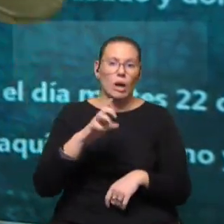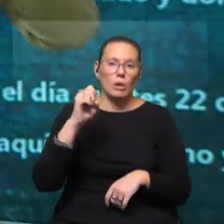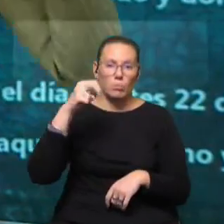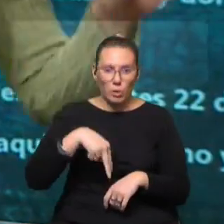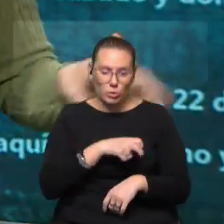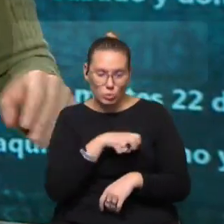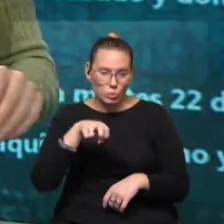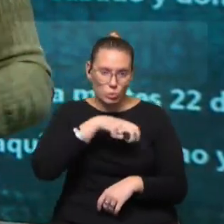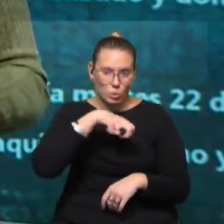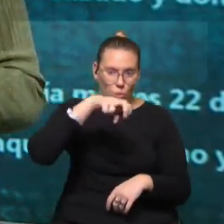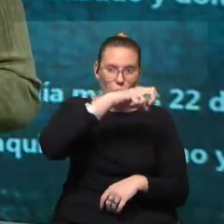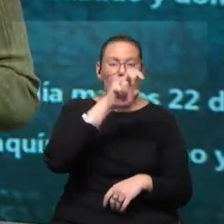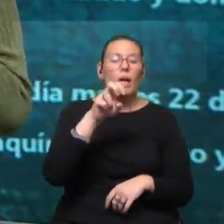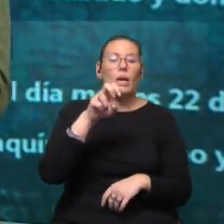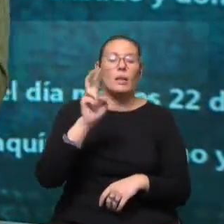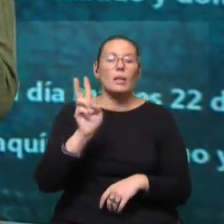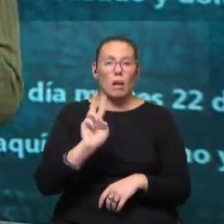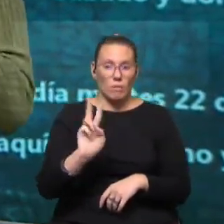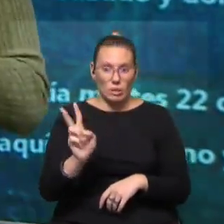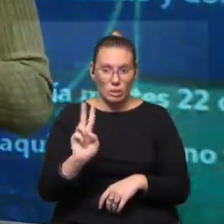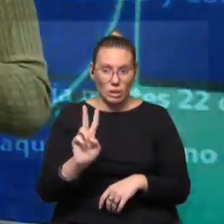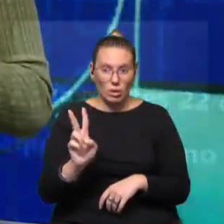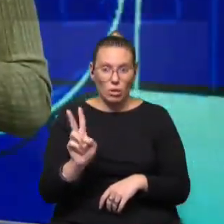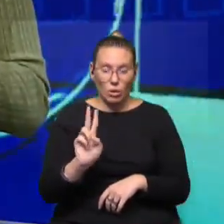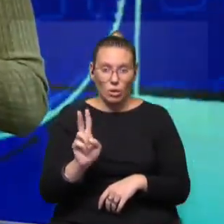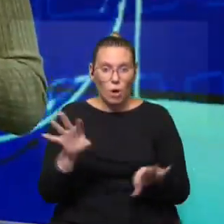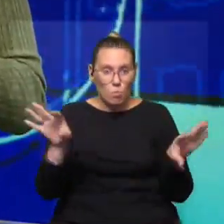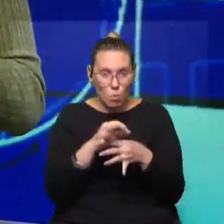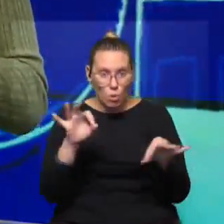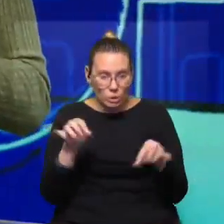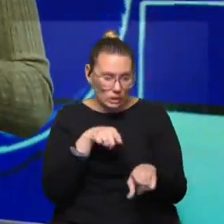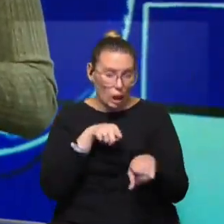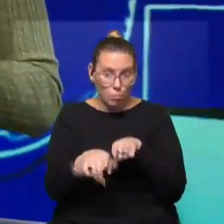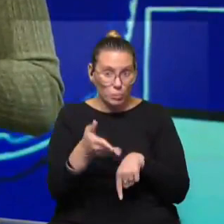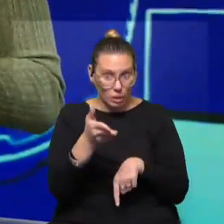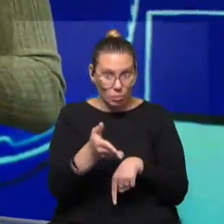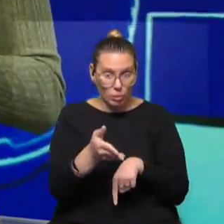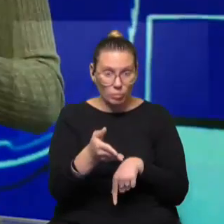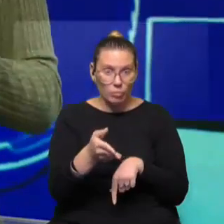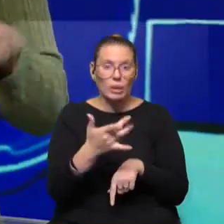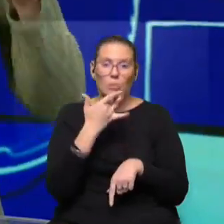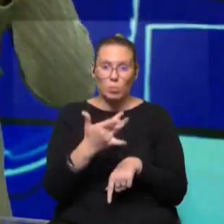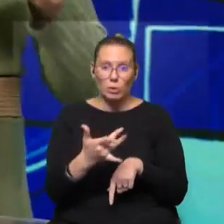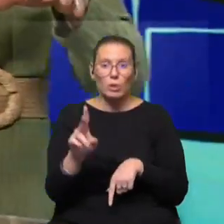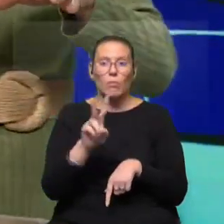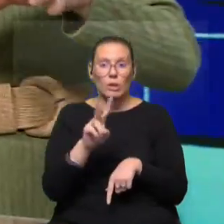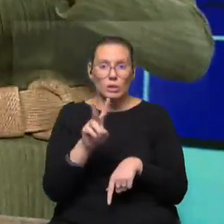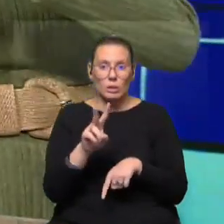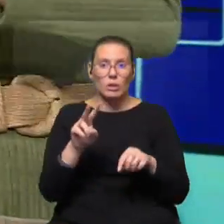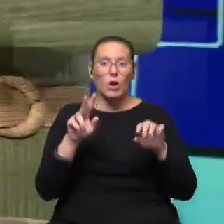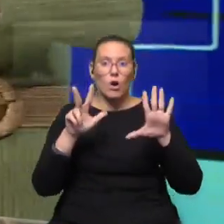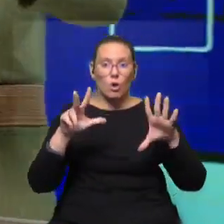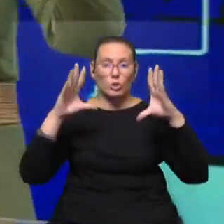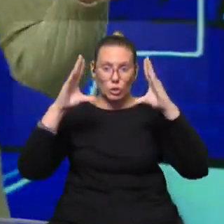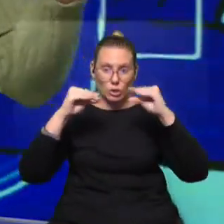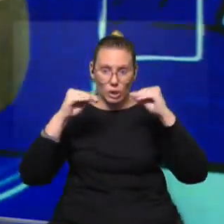y reafirmamos el mojón del 22 que es el momento con música ahí vivo Así que divino es el 22 es a partir de las 20